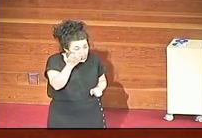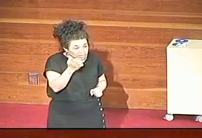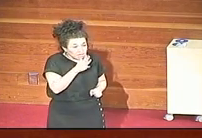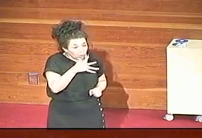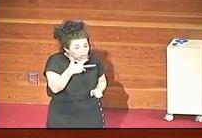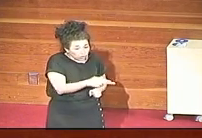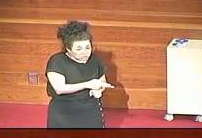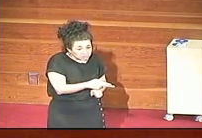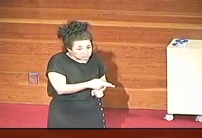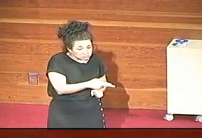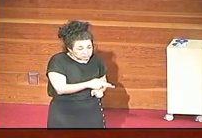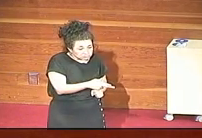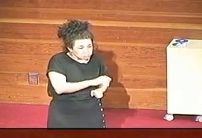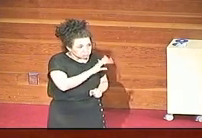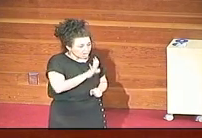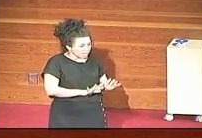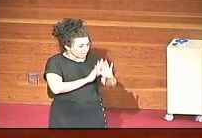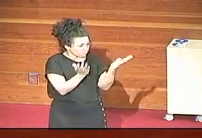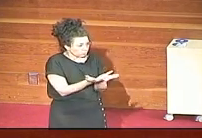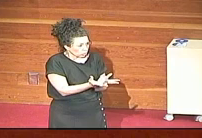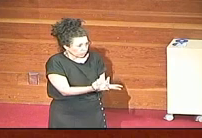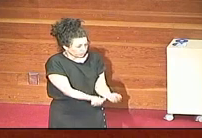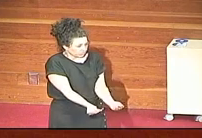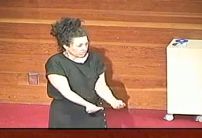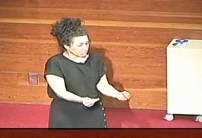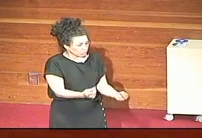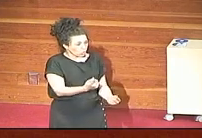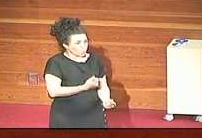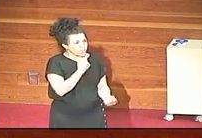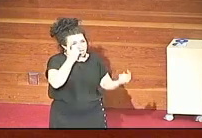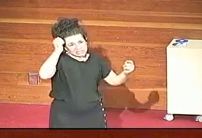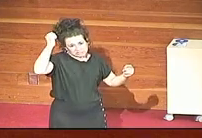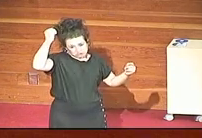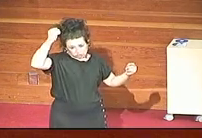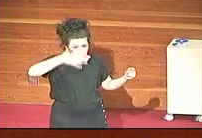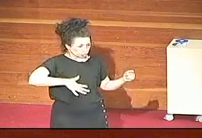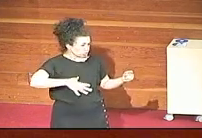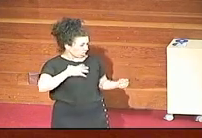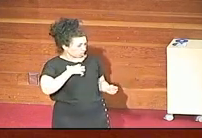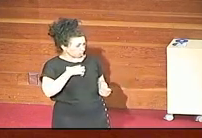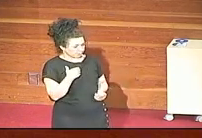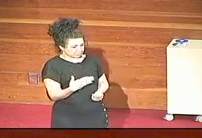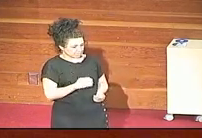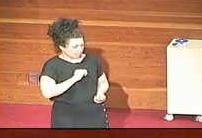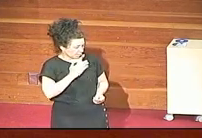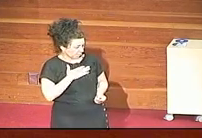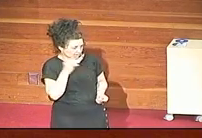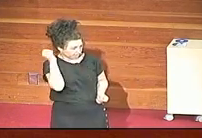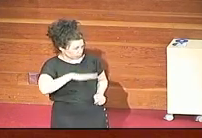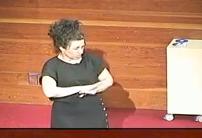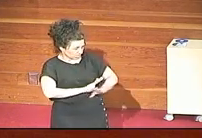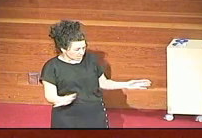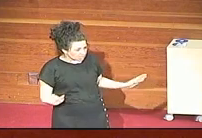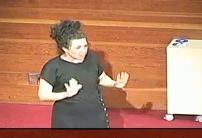que parece como si se acabara el mundo un día que no te puedes duchar que bueno pues tampoco pasa nada al día siguiente te lucharás pero parece